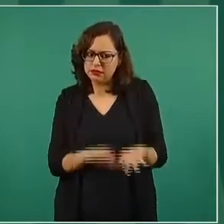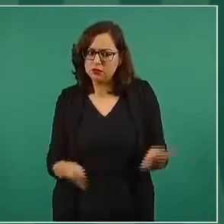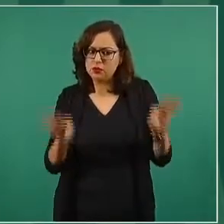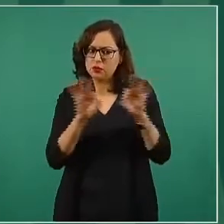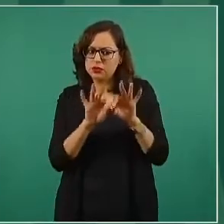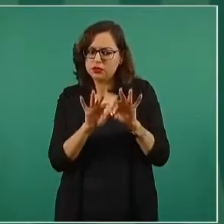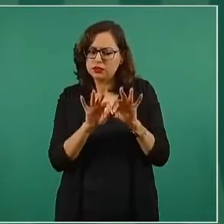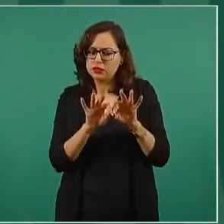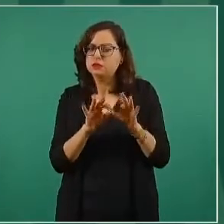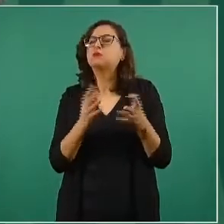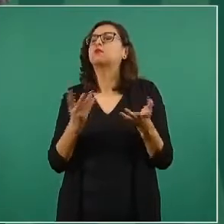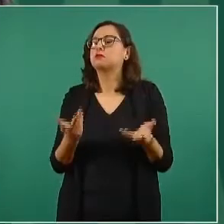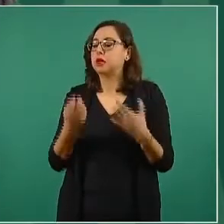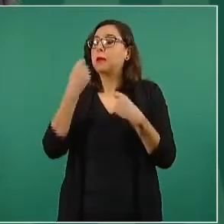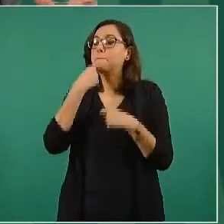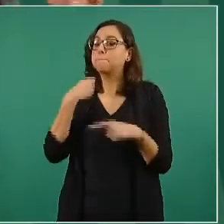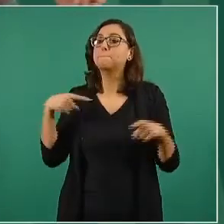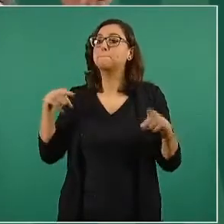a